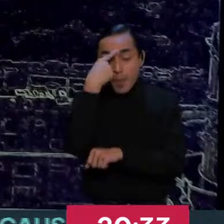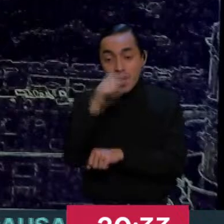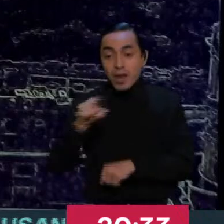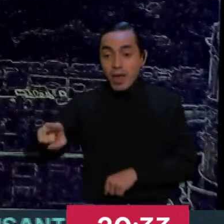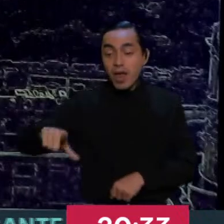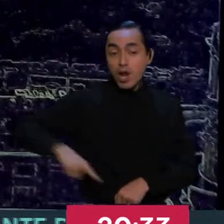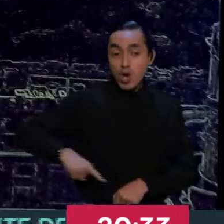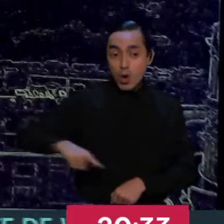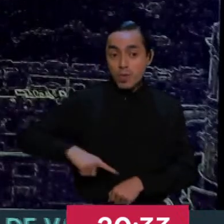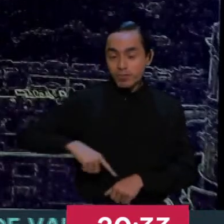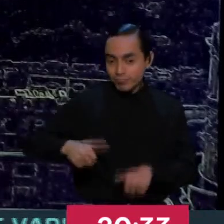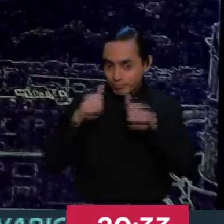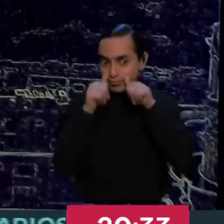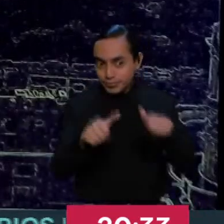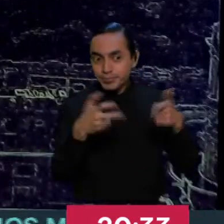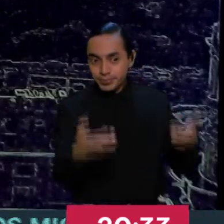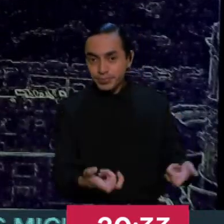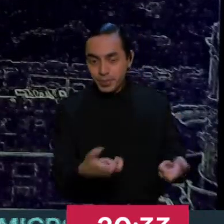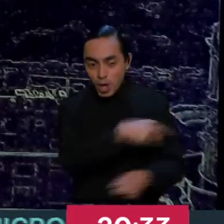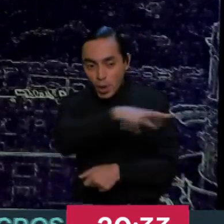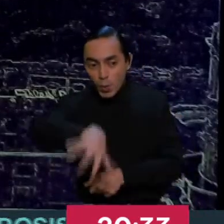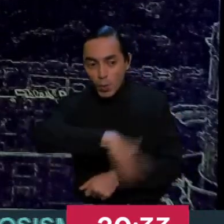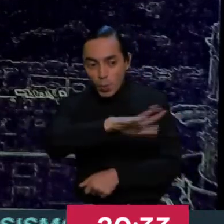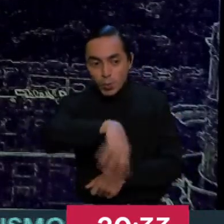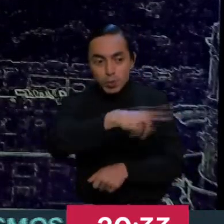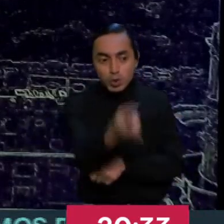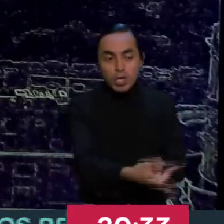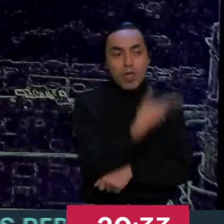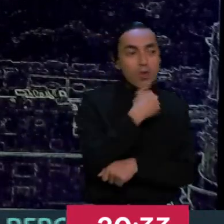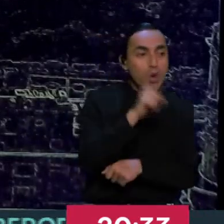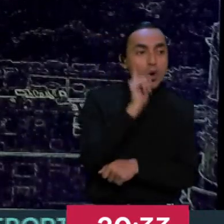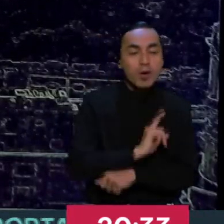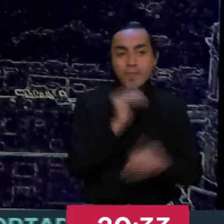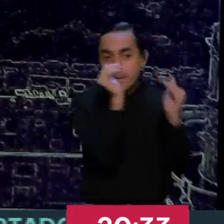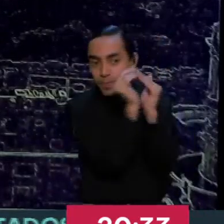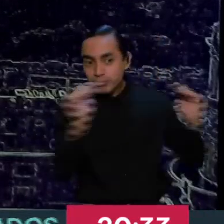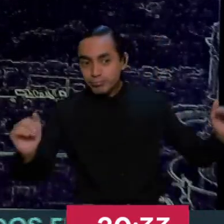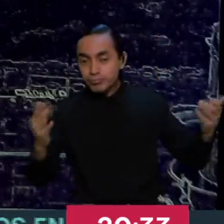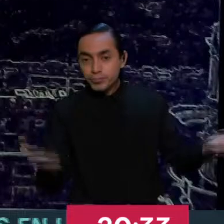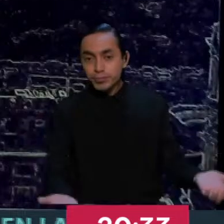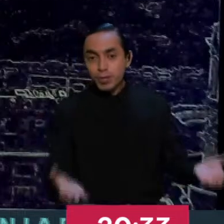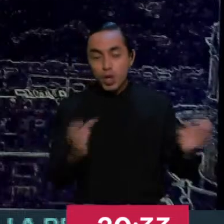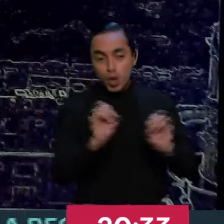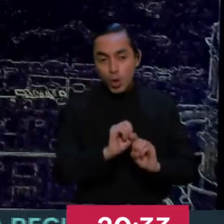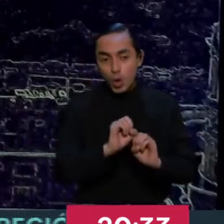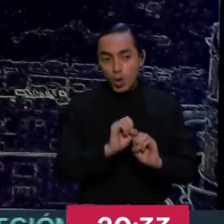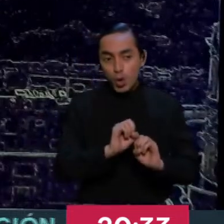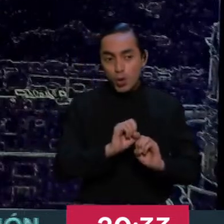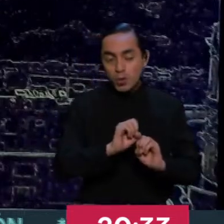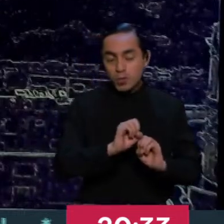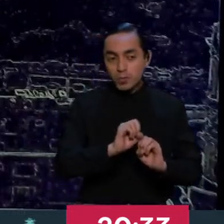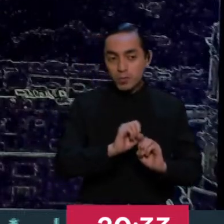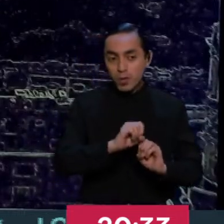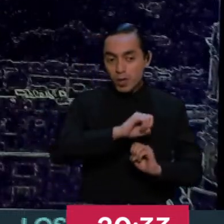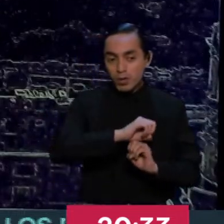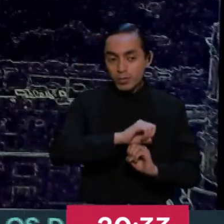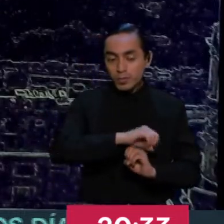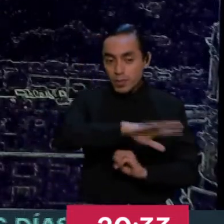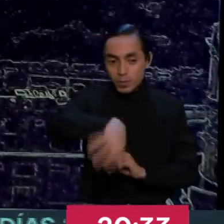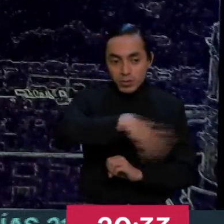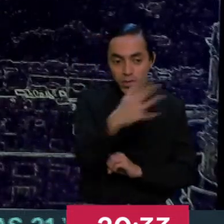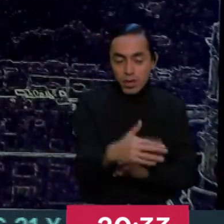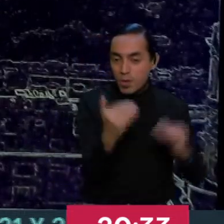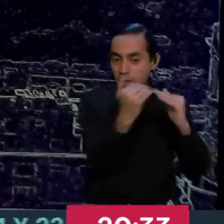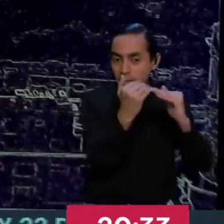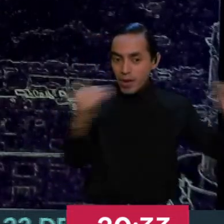gobierno actúe desde ahí, buscando realmente la igualdad entre mujeres y hombres o la igualdad entre o la igualdad